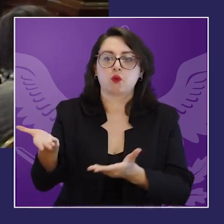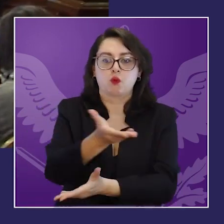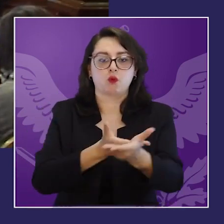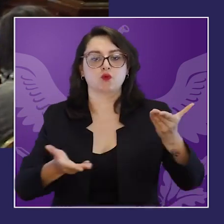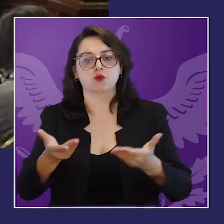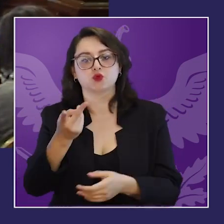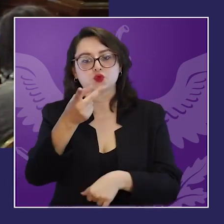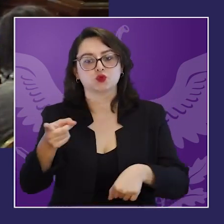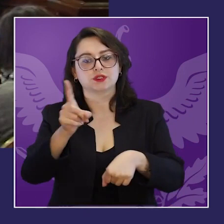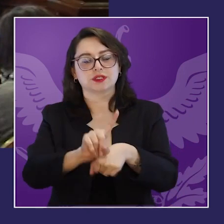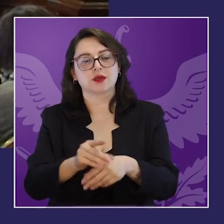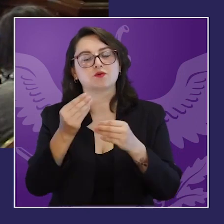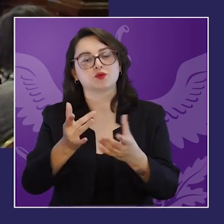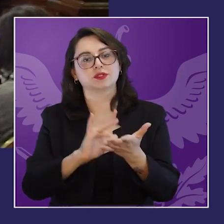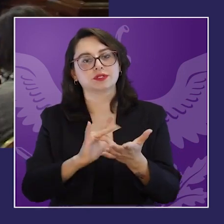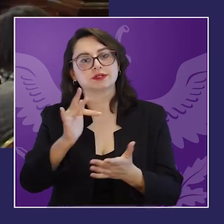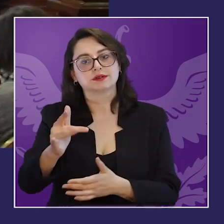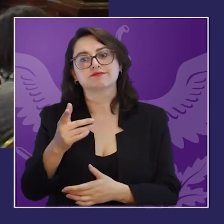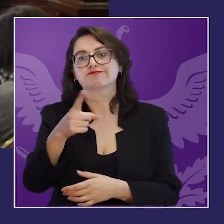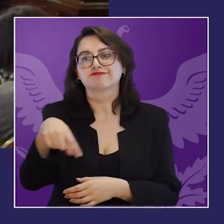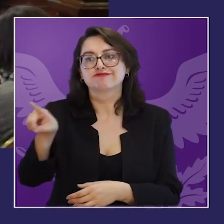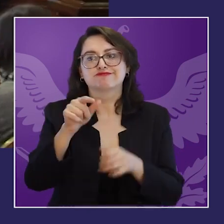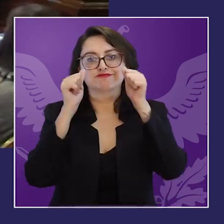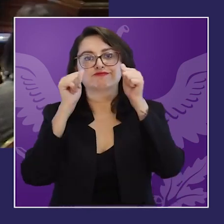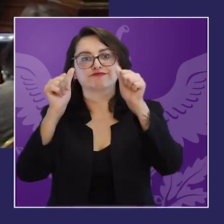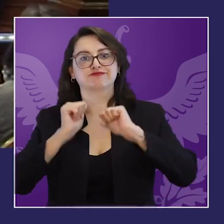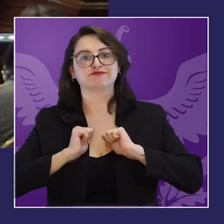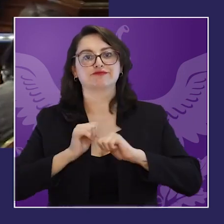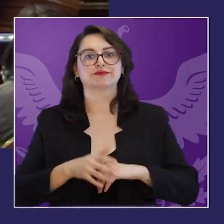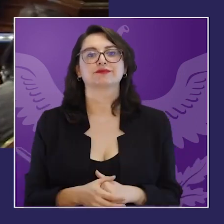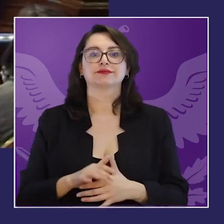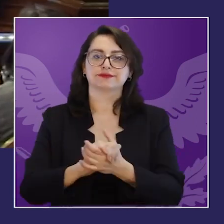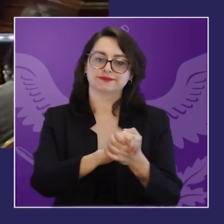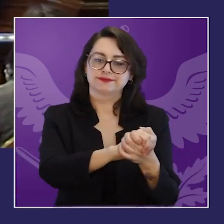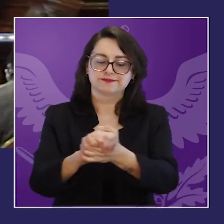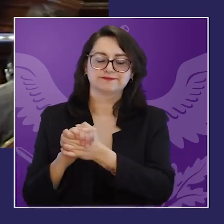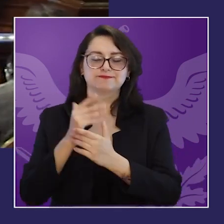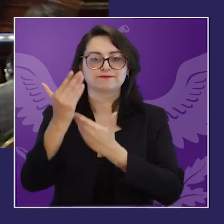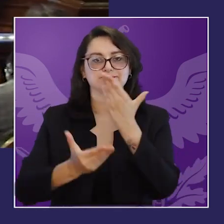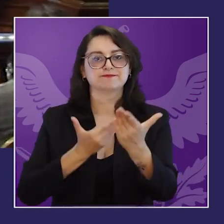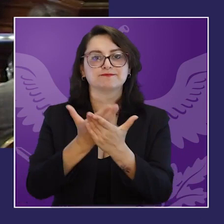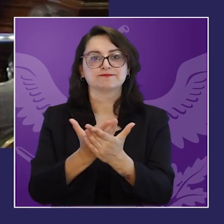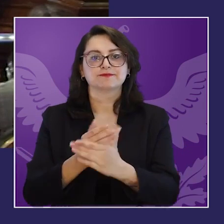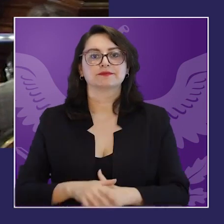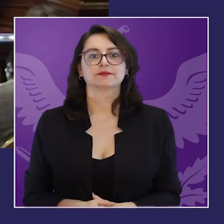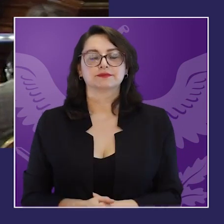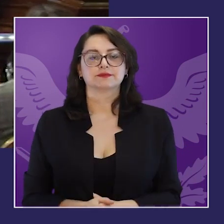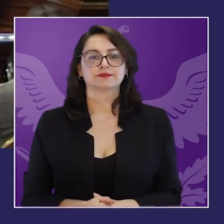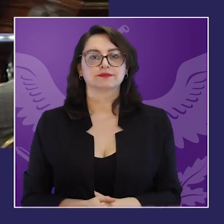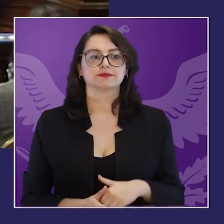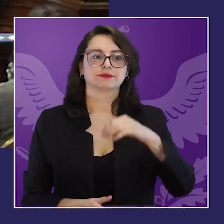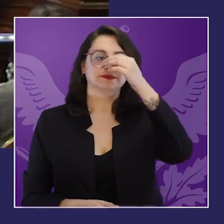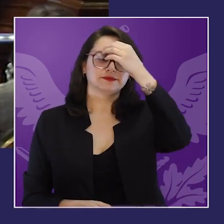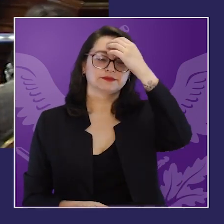las reflexiones que están llevando a cabo estos 2 días. Desde ya les agradezco muchísimo por la atención. Un